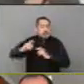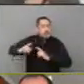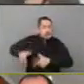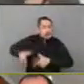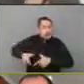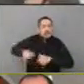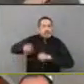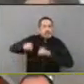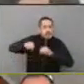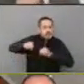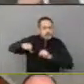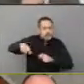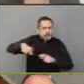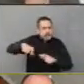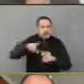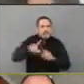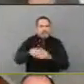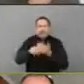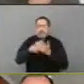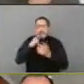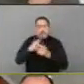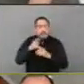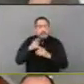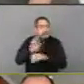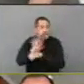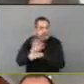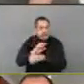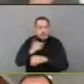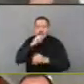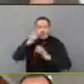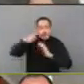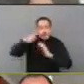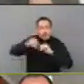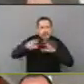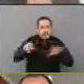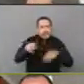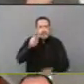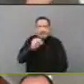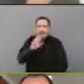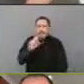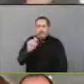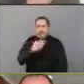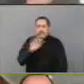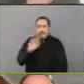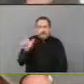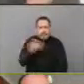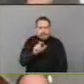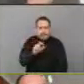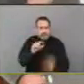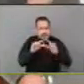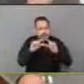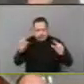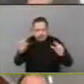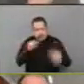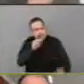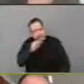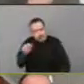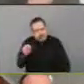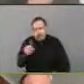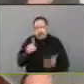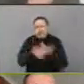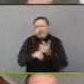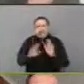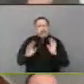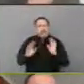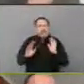la película, incluso en el tráiler de Netflix, por lo que en efecto está relacionado con un evento del Estado. Una cosa